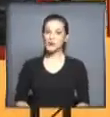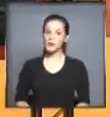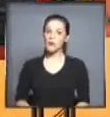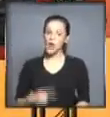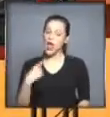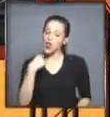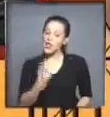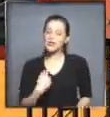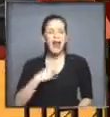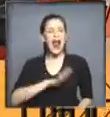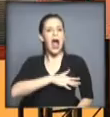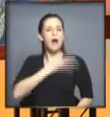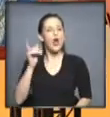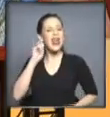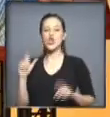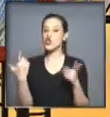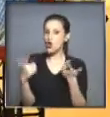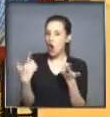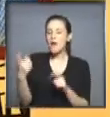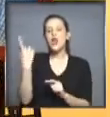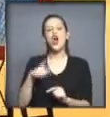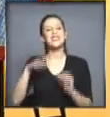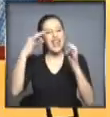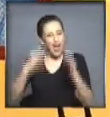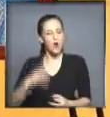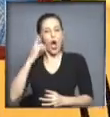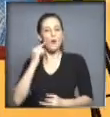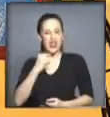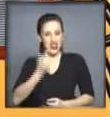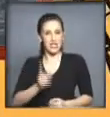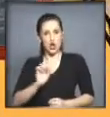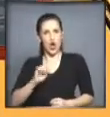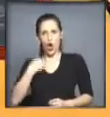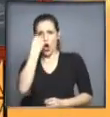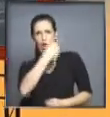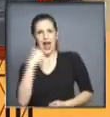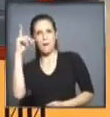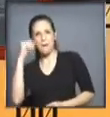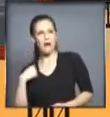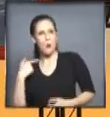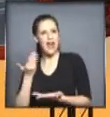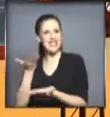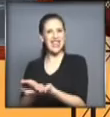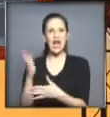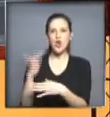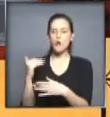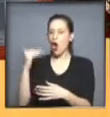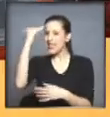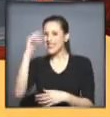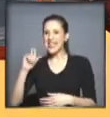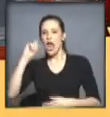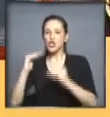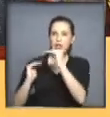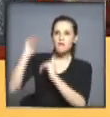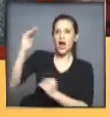Dicen que para el amor no hay edad, pero seguramente el que lo dijo no vio la cara de tu viejo cuando le presentaste a tu novio 15 años mayor